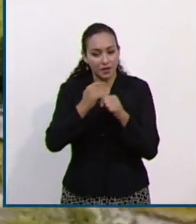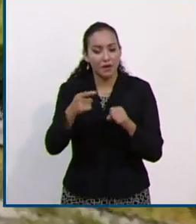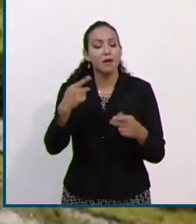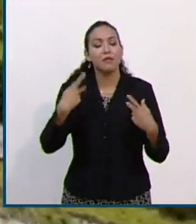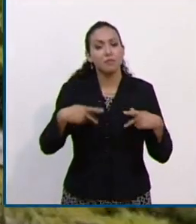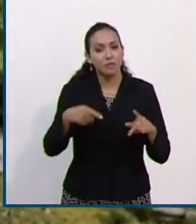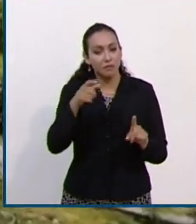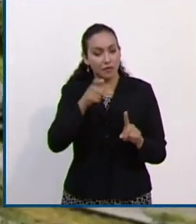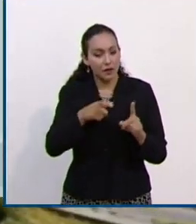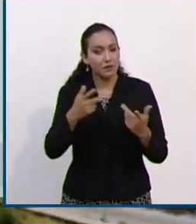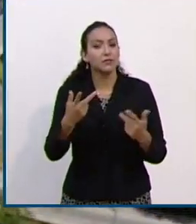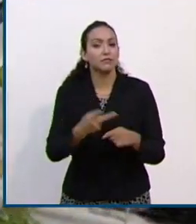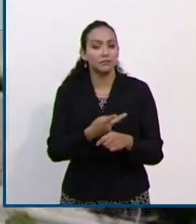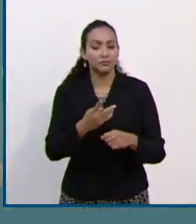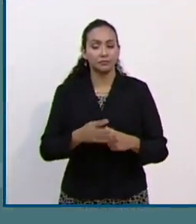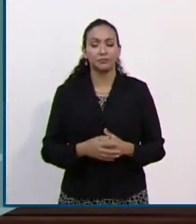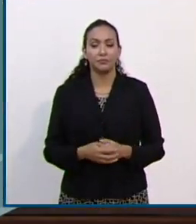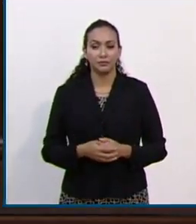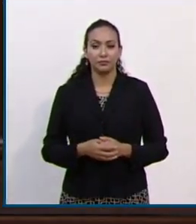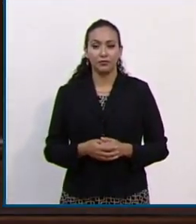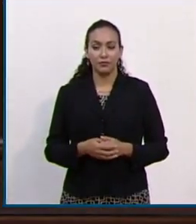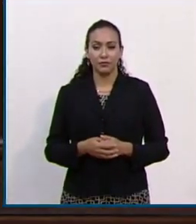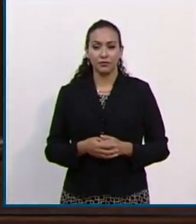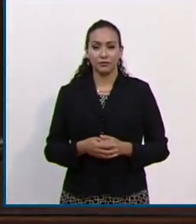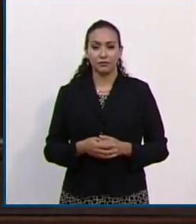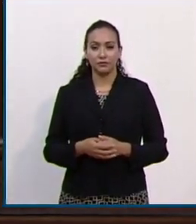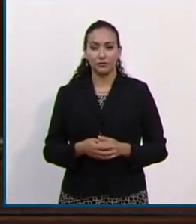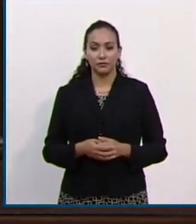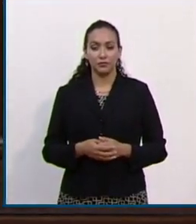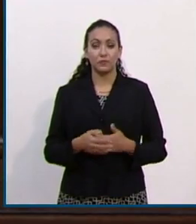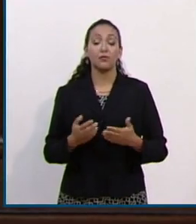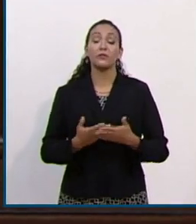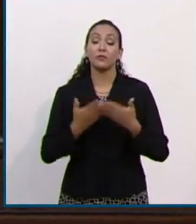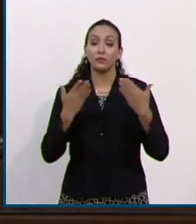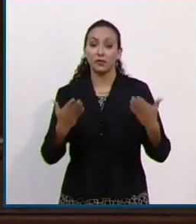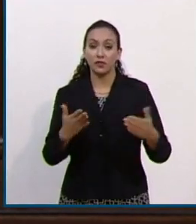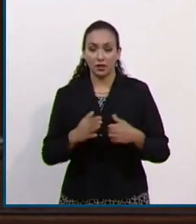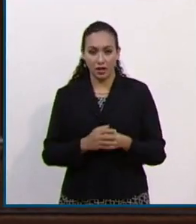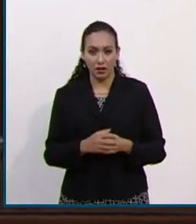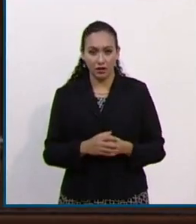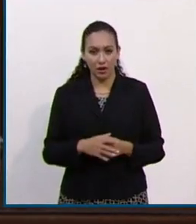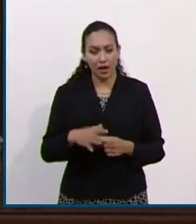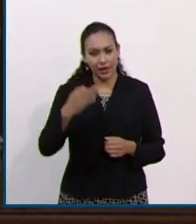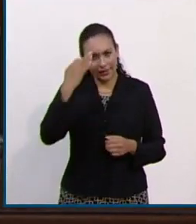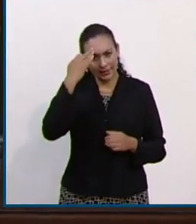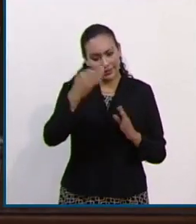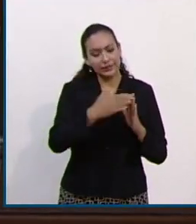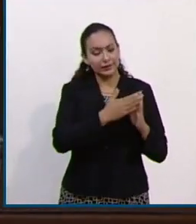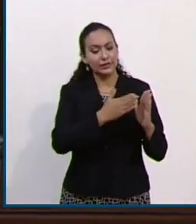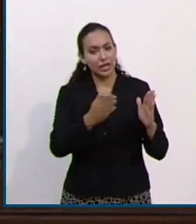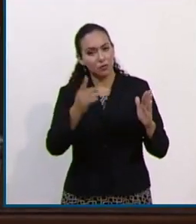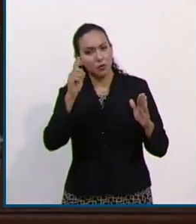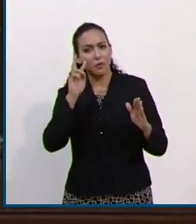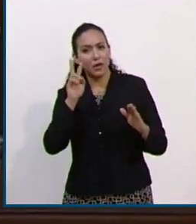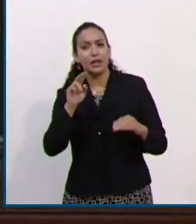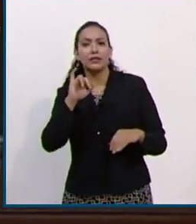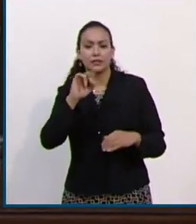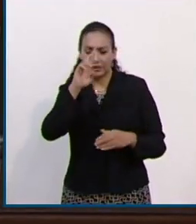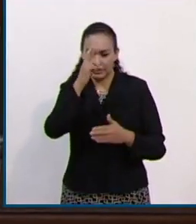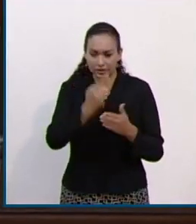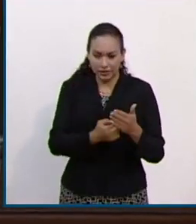los delitos del fuero federal. Los plazos de prescripción de los delitos